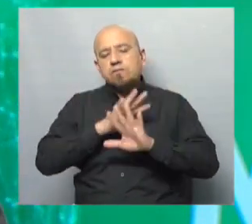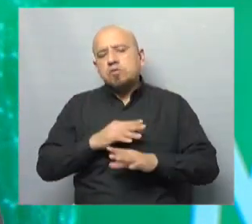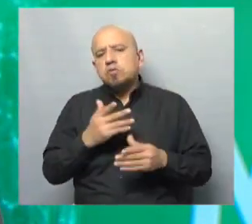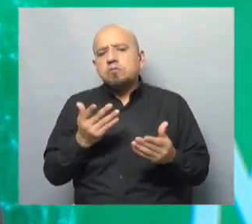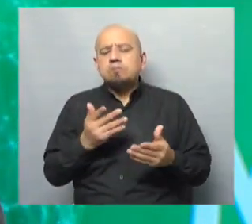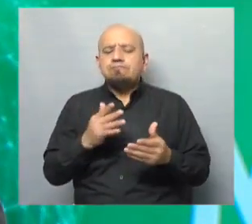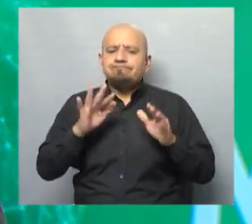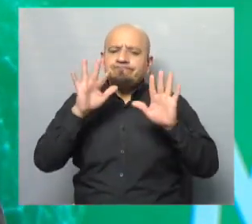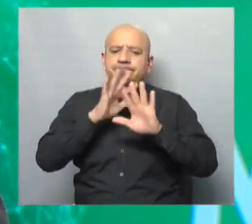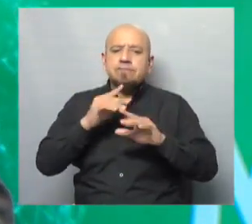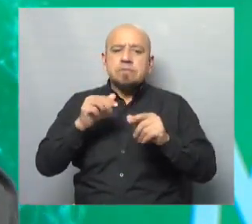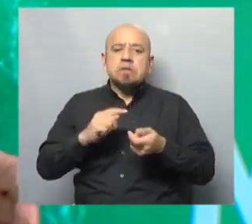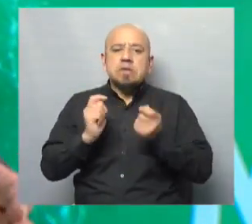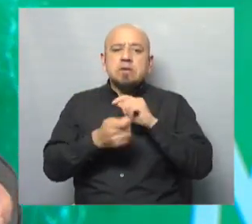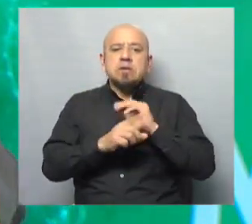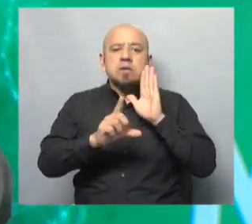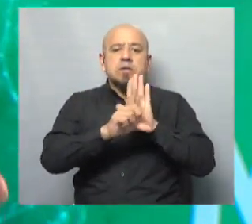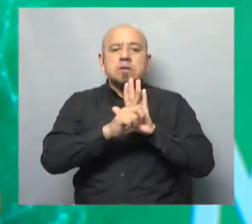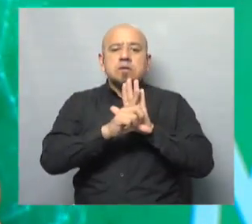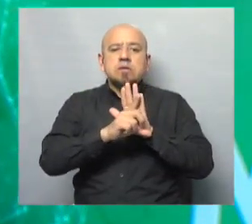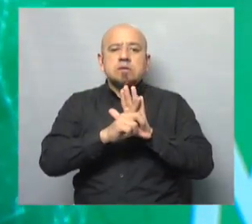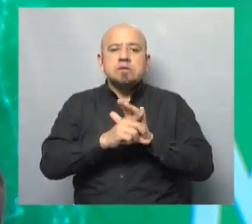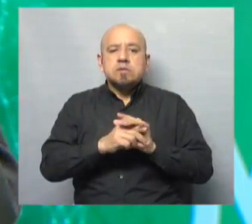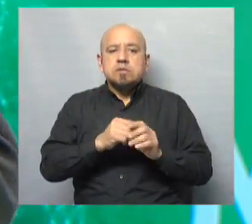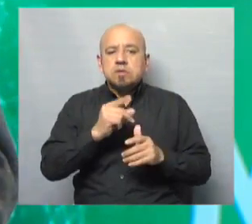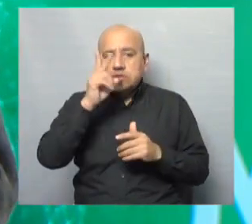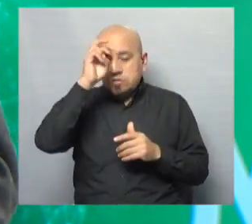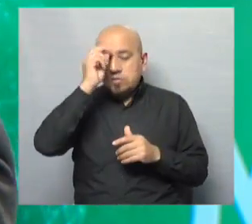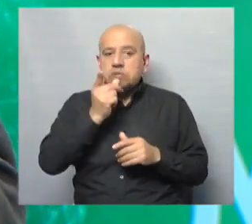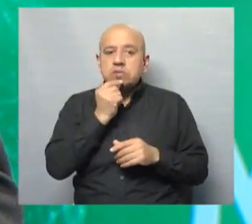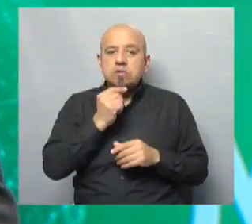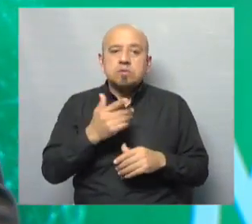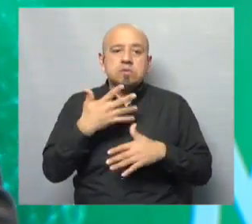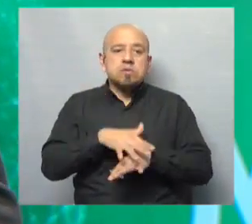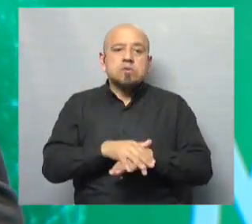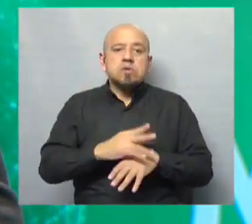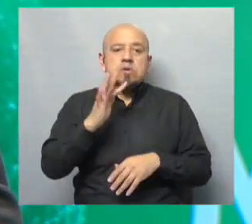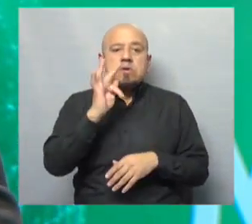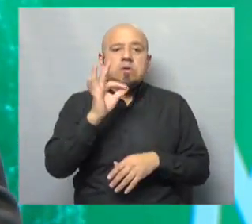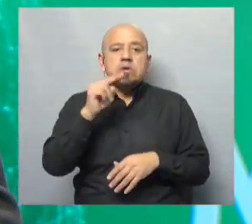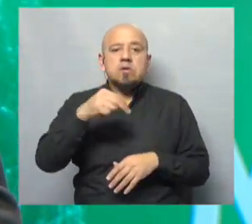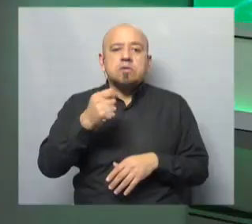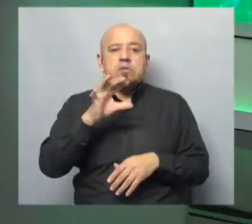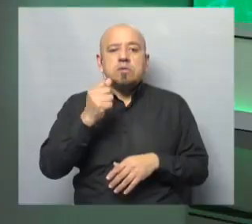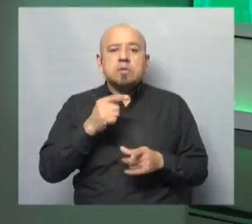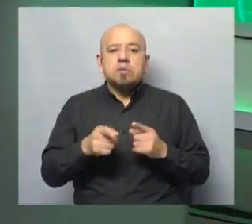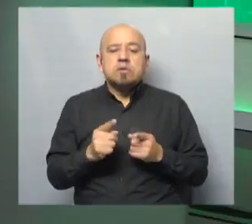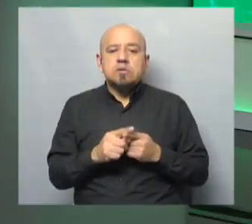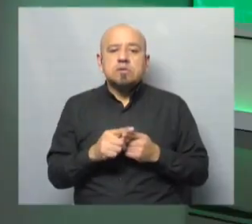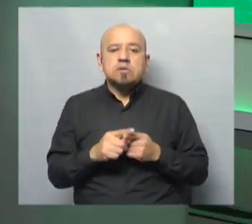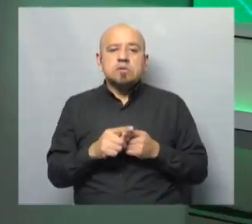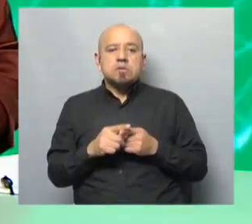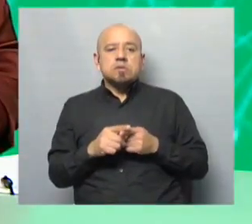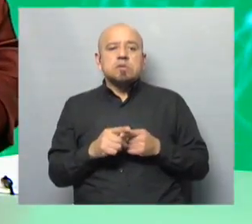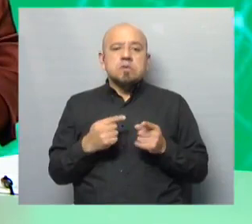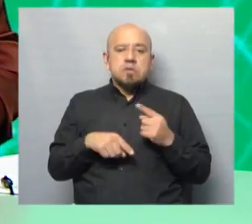cambiara el marco legal y se integra el hospital policial al sistema integrado de salud parece ser o sea una